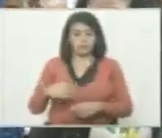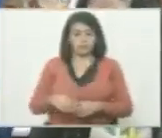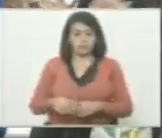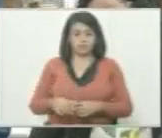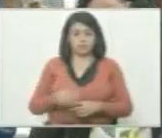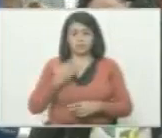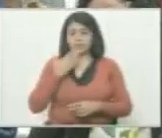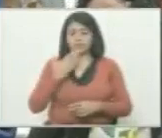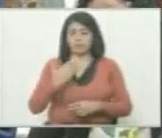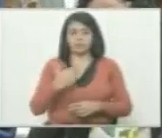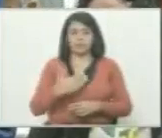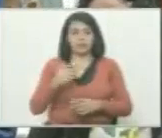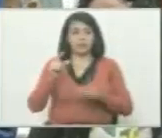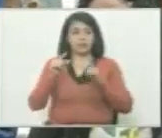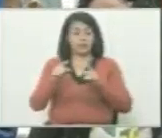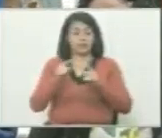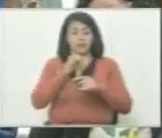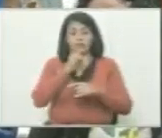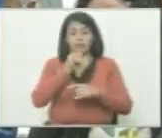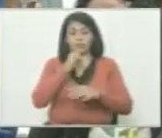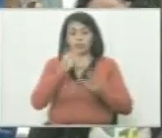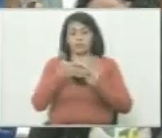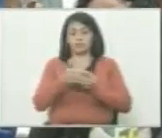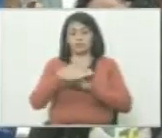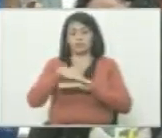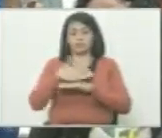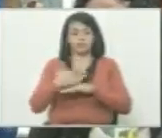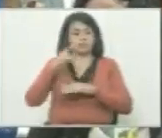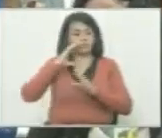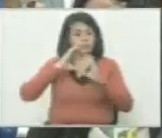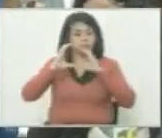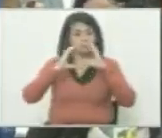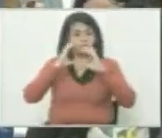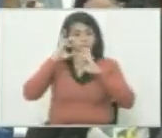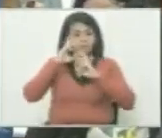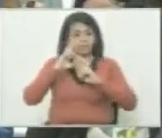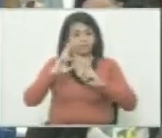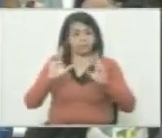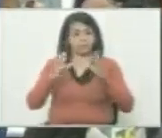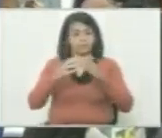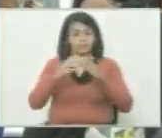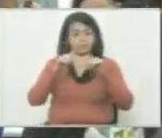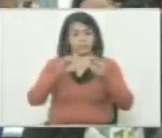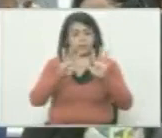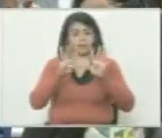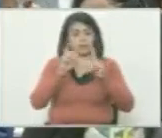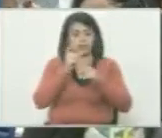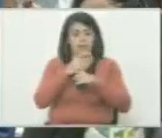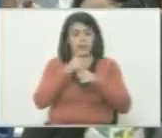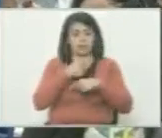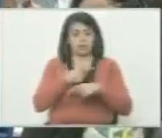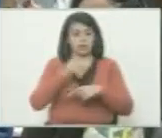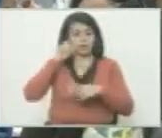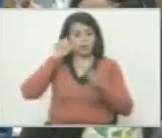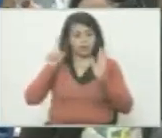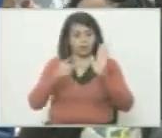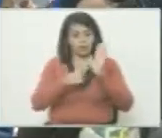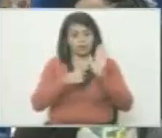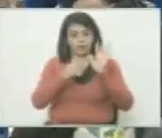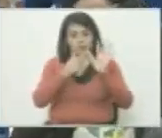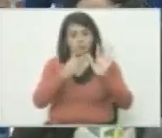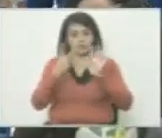Hemos solicitado este punto de información para comunicar muy respetuosamente a la Cámara que hoy 9 de agosto se cumple el